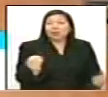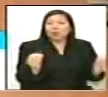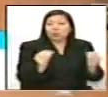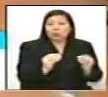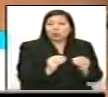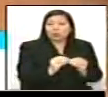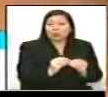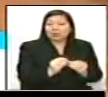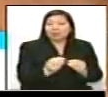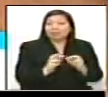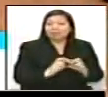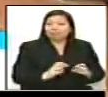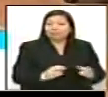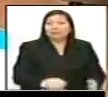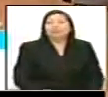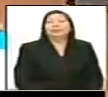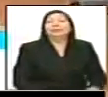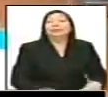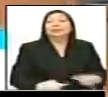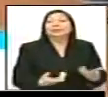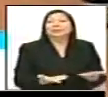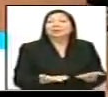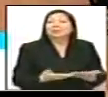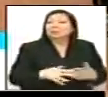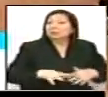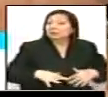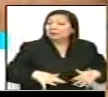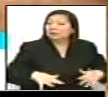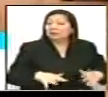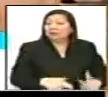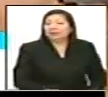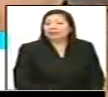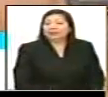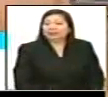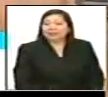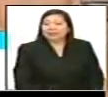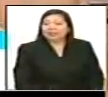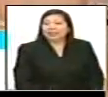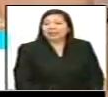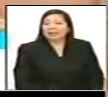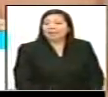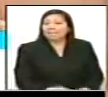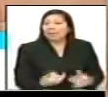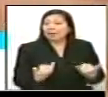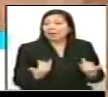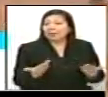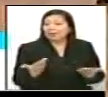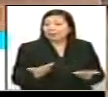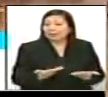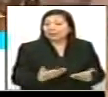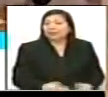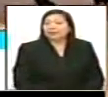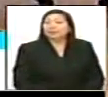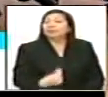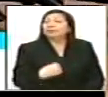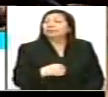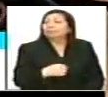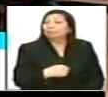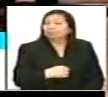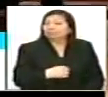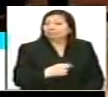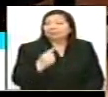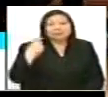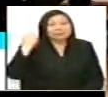juntándose por técnica parlamentaria con lo que se discutió y naufragando en el referéndum. Pero en esta propuesta original nosotros